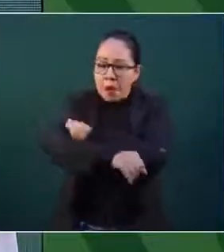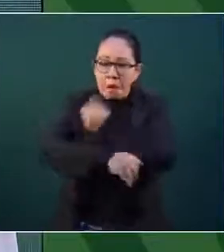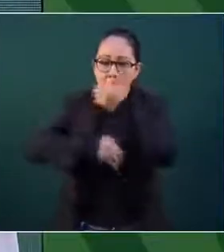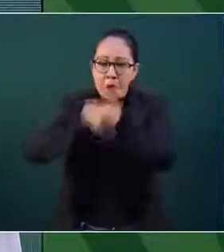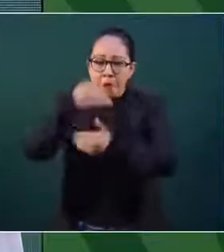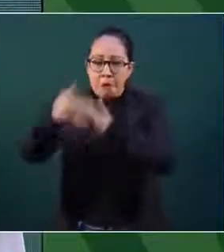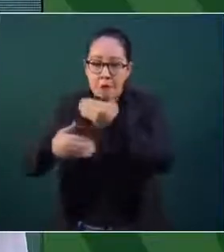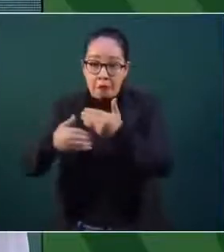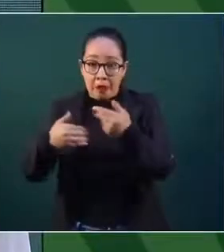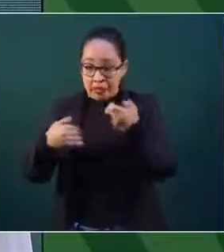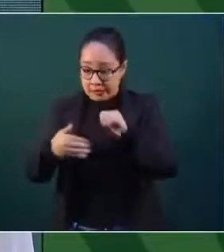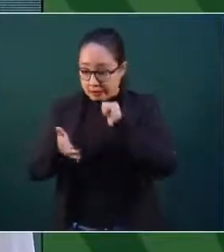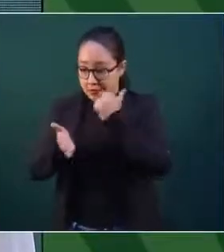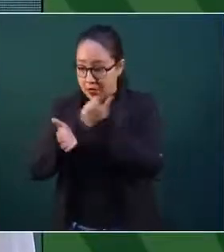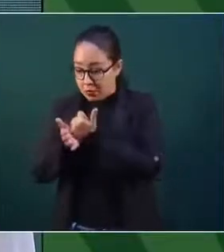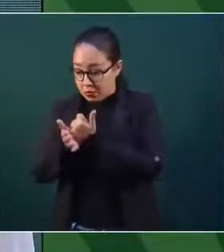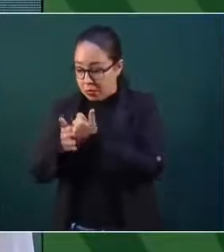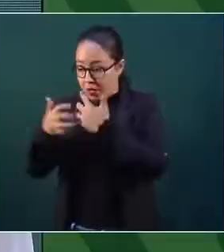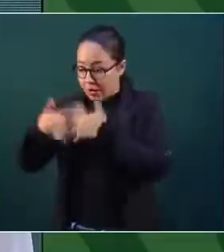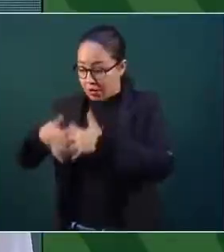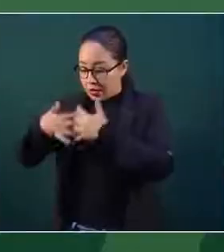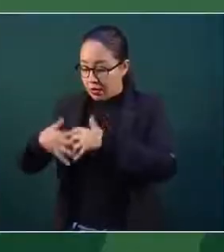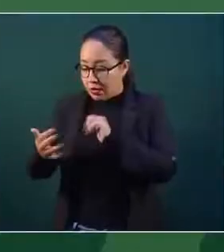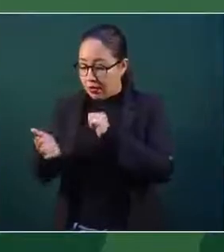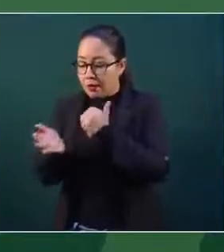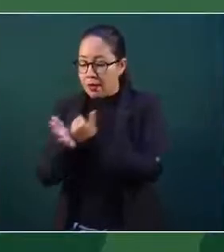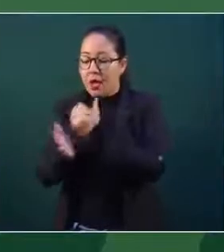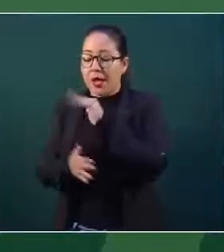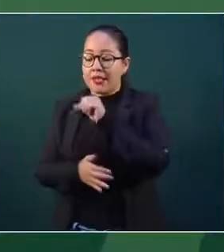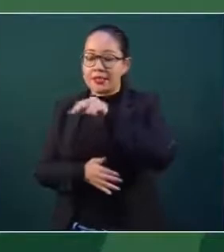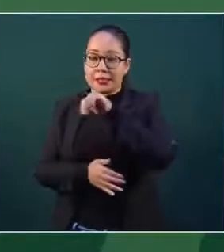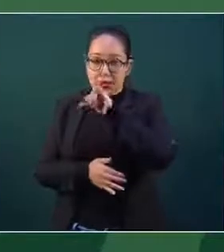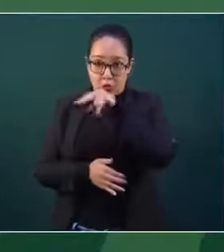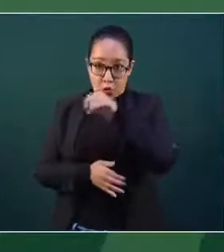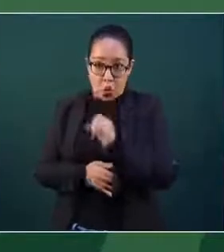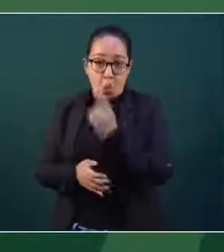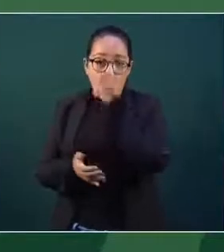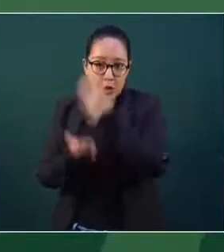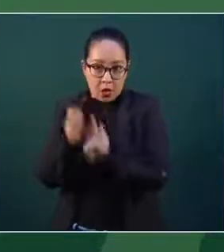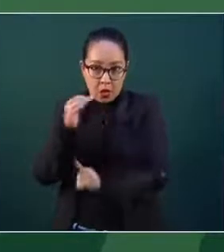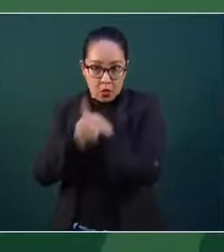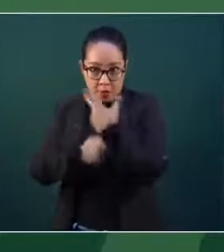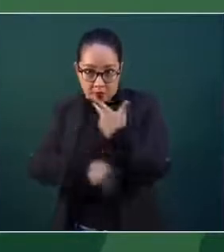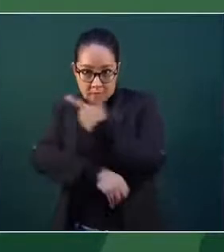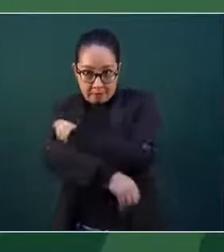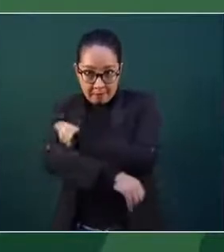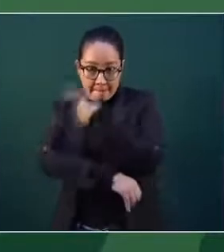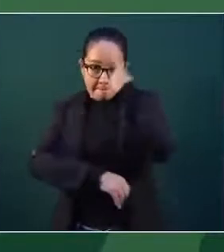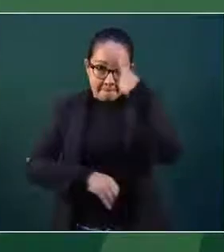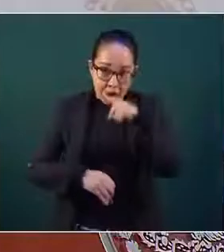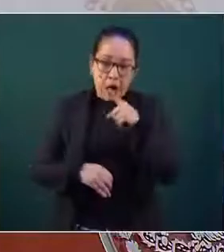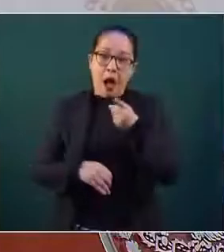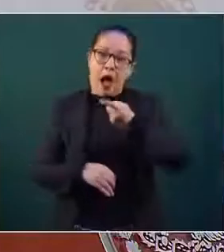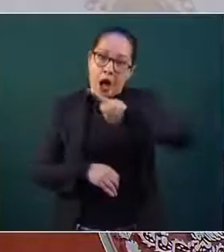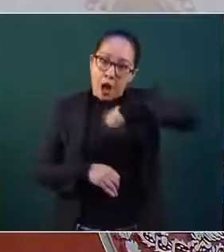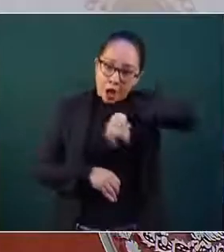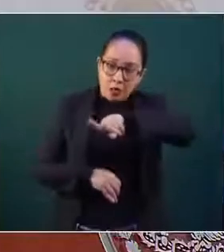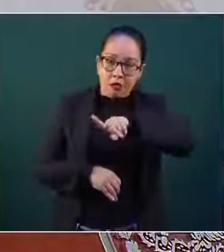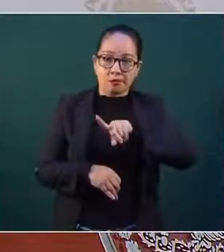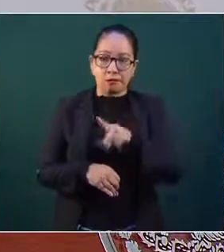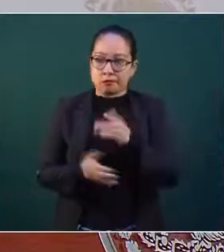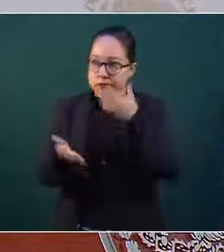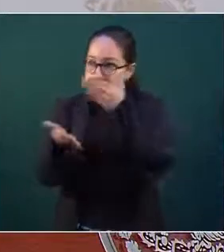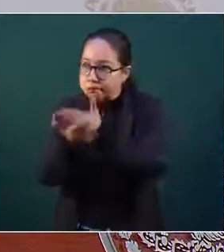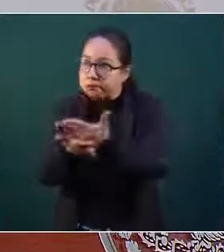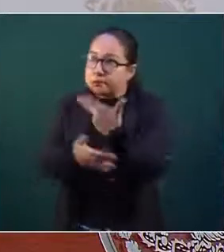vacuna CanSino, que es de una sola dosis, para ir a vacunar a esas